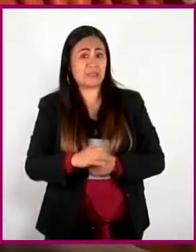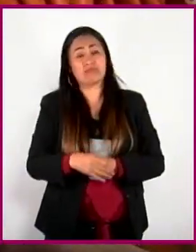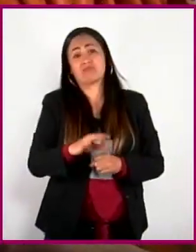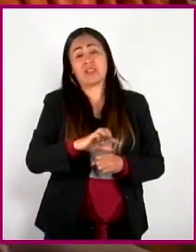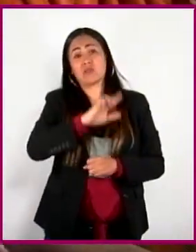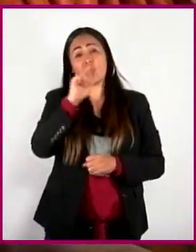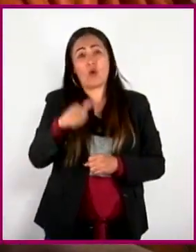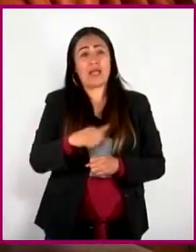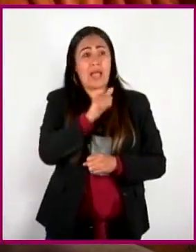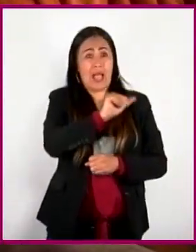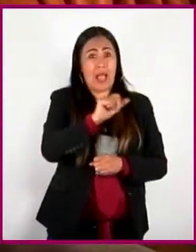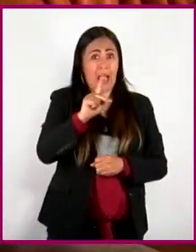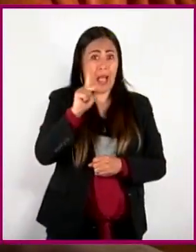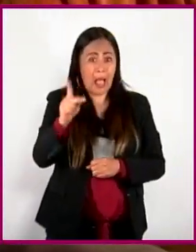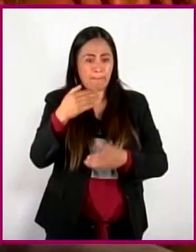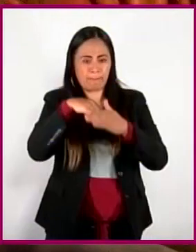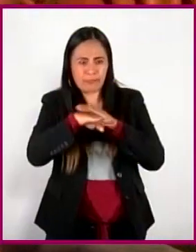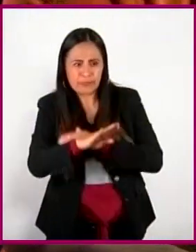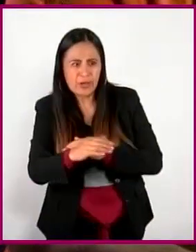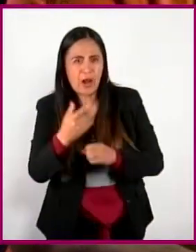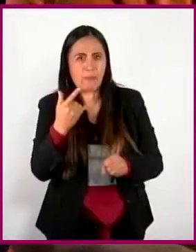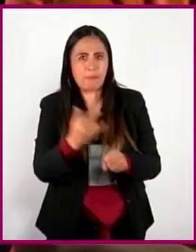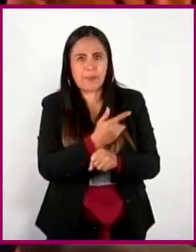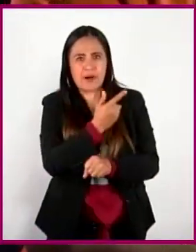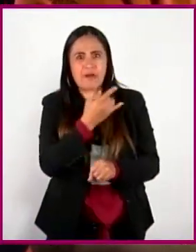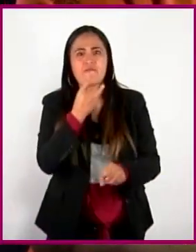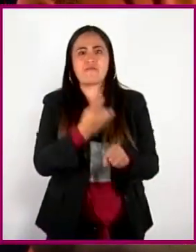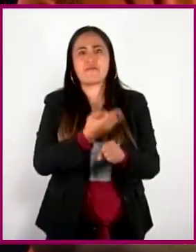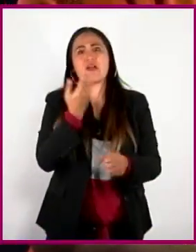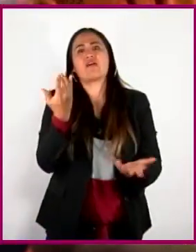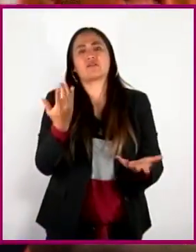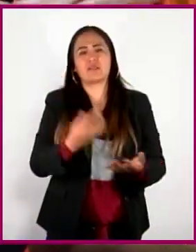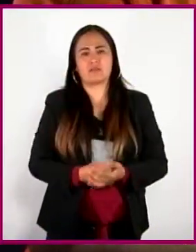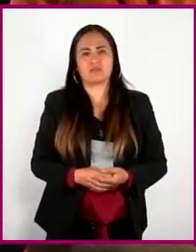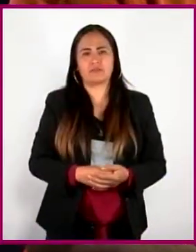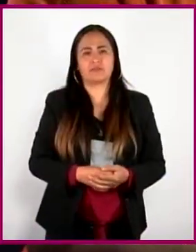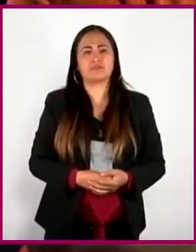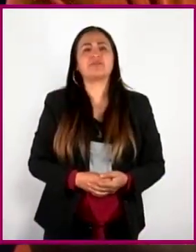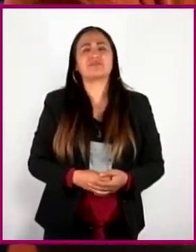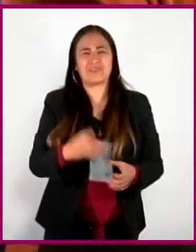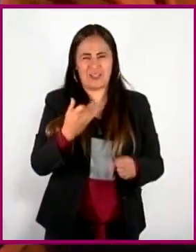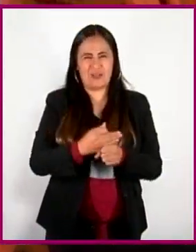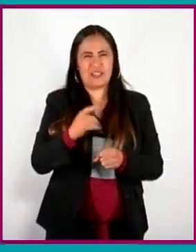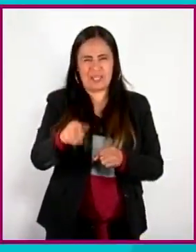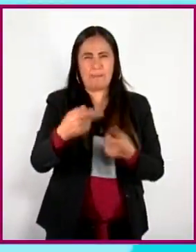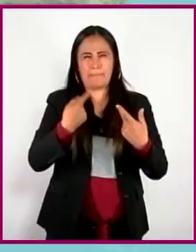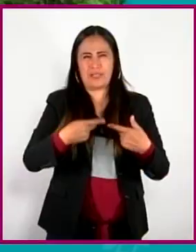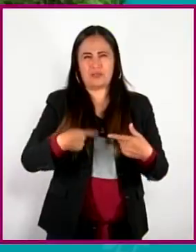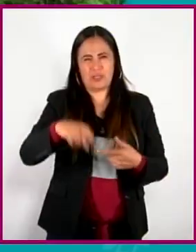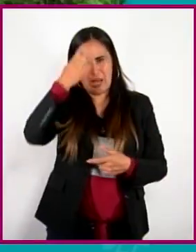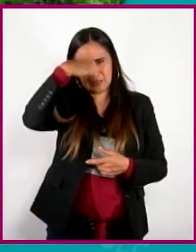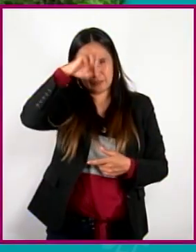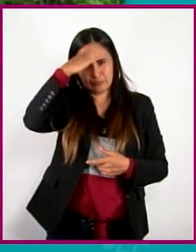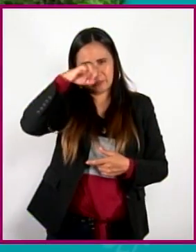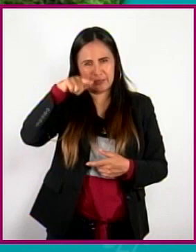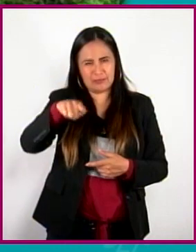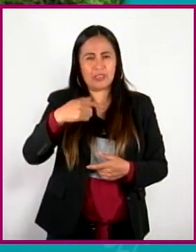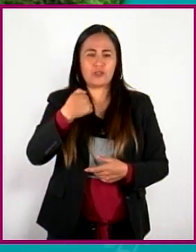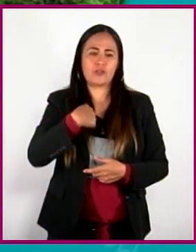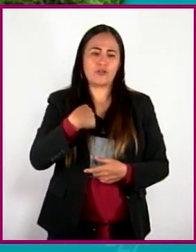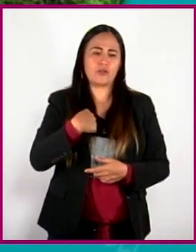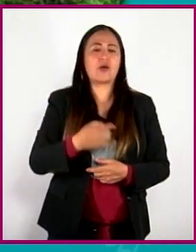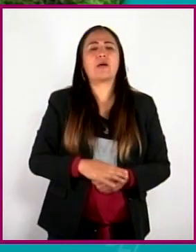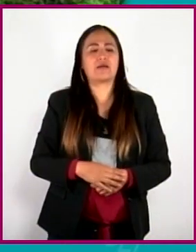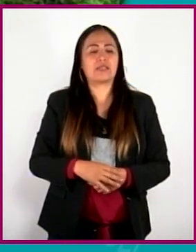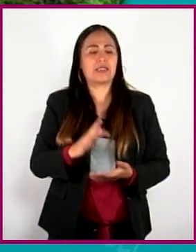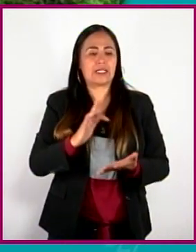banca móvil? Vamos con nuestro siguiente invitado para que nos cuente más sobre el sistema criptográfico. Bueno, primero que nada, muchas gracias